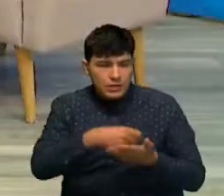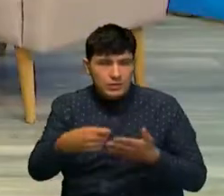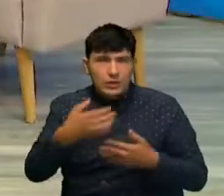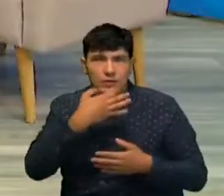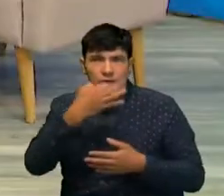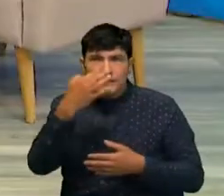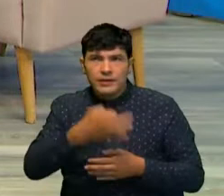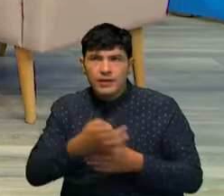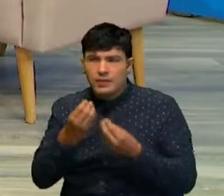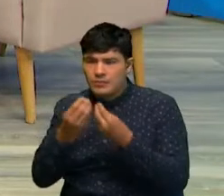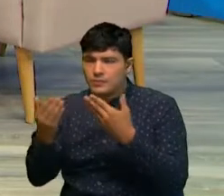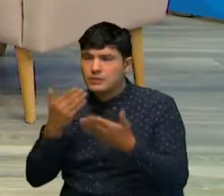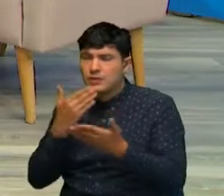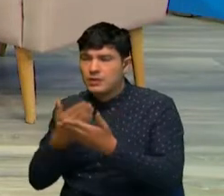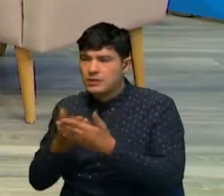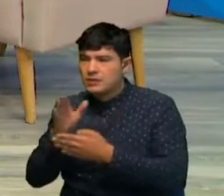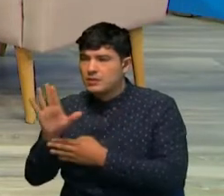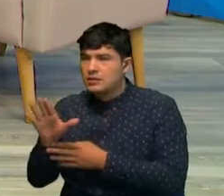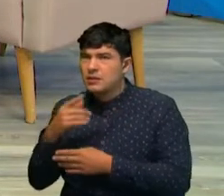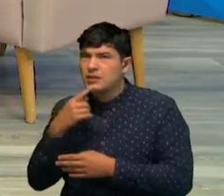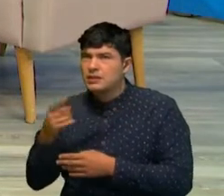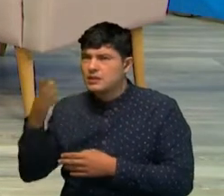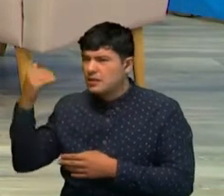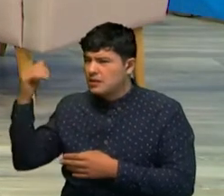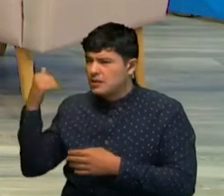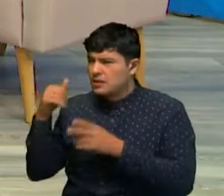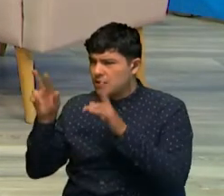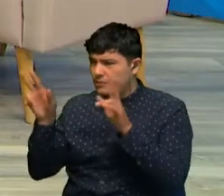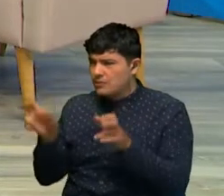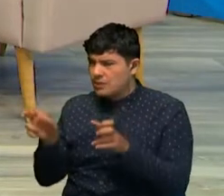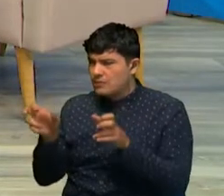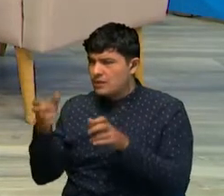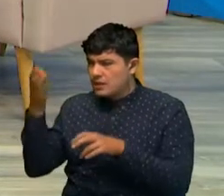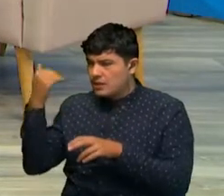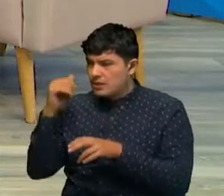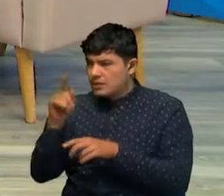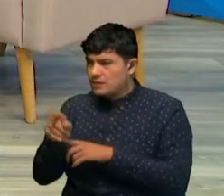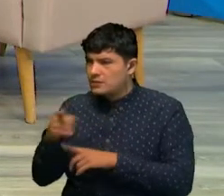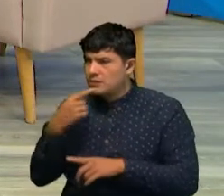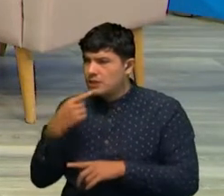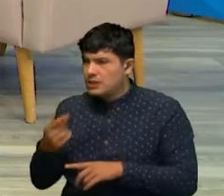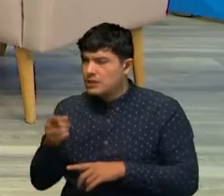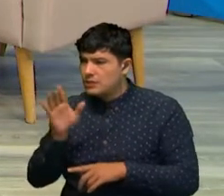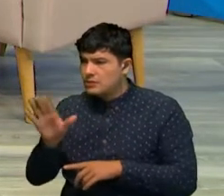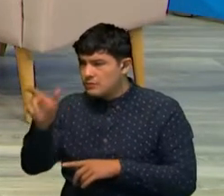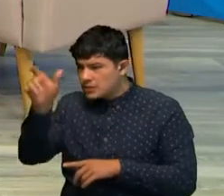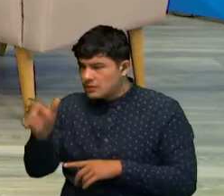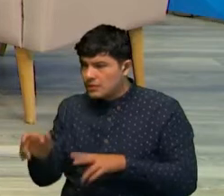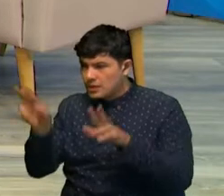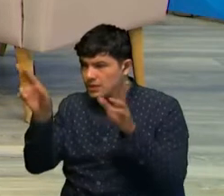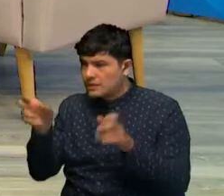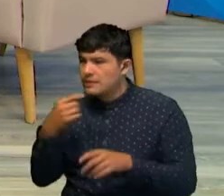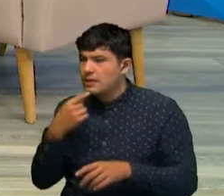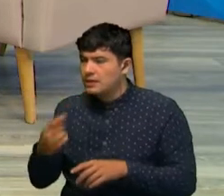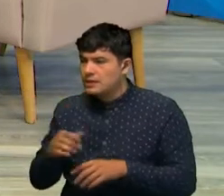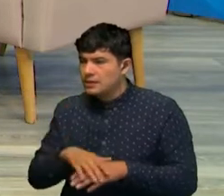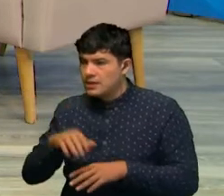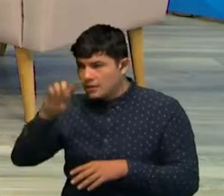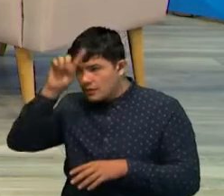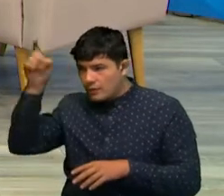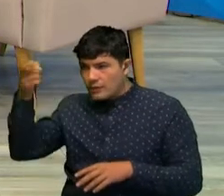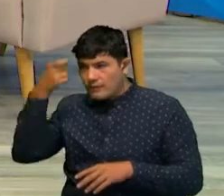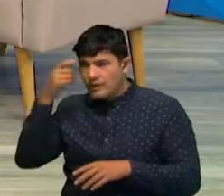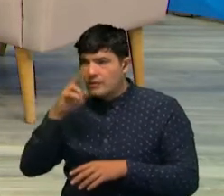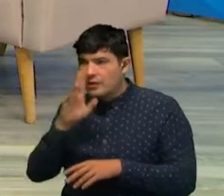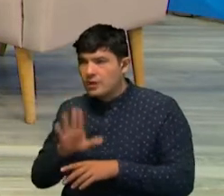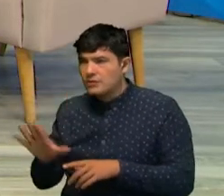muchísimas gracias. Abogada, no había un tema, la televidente lo comentaba, de que el gobierno les iba